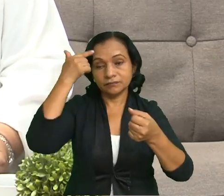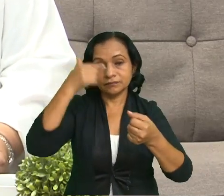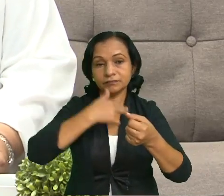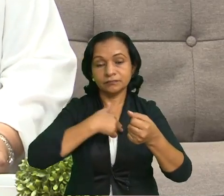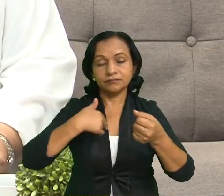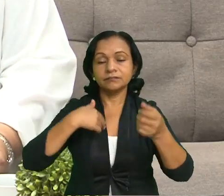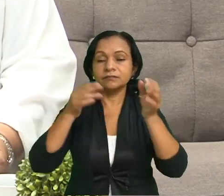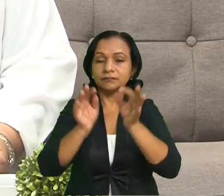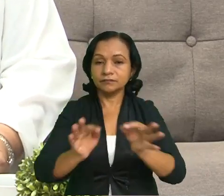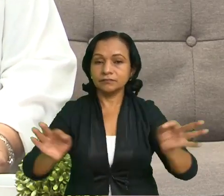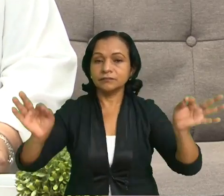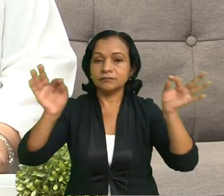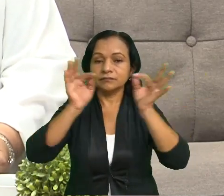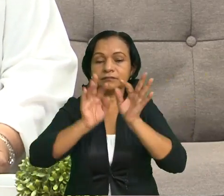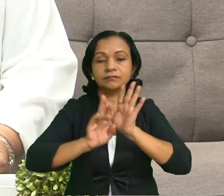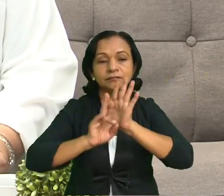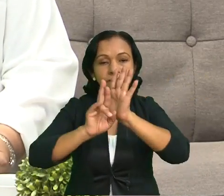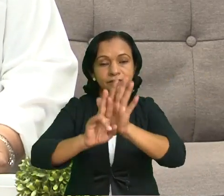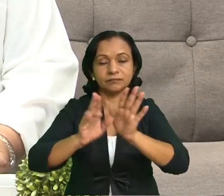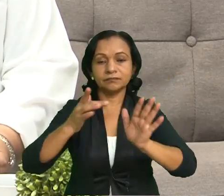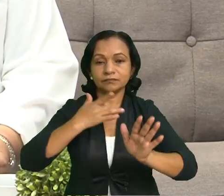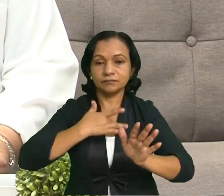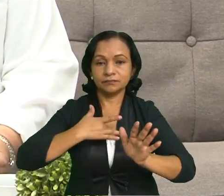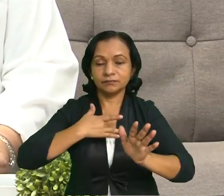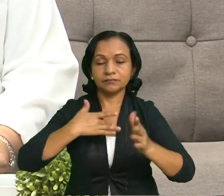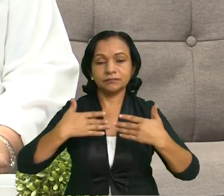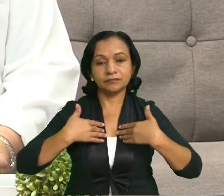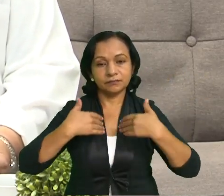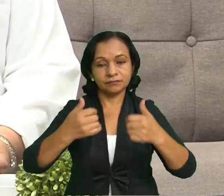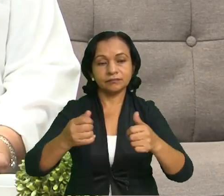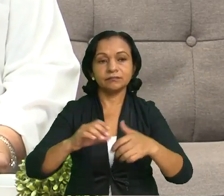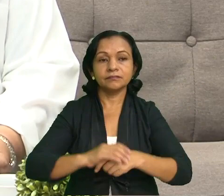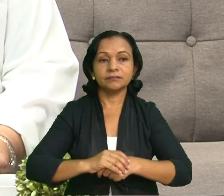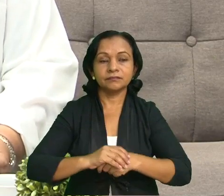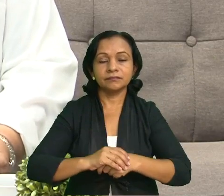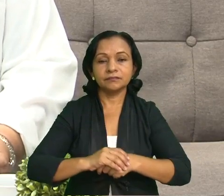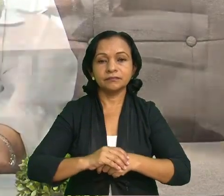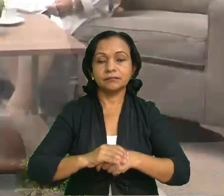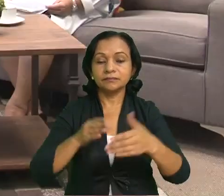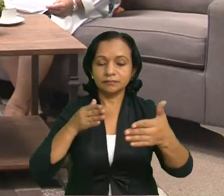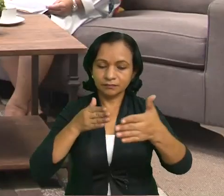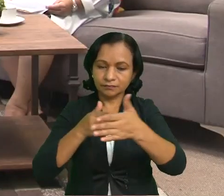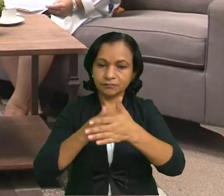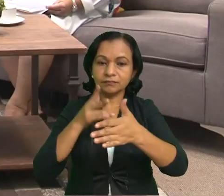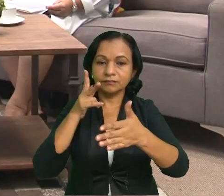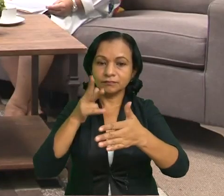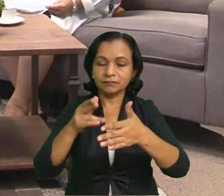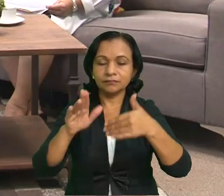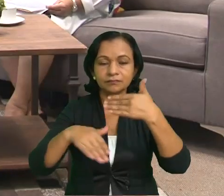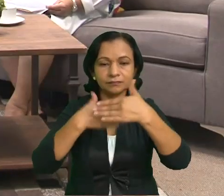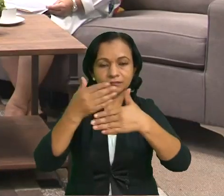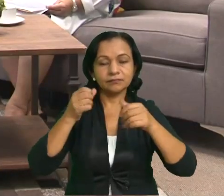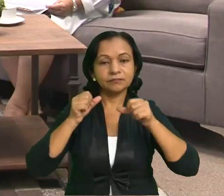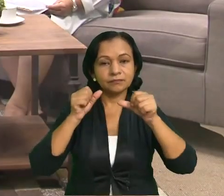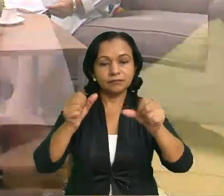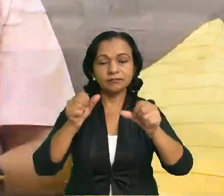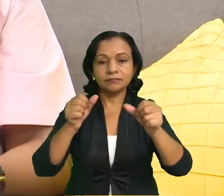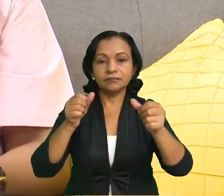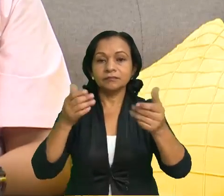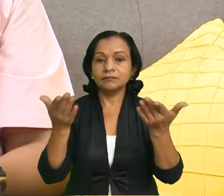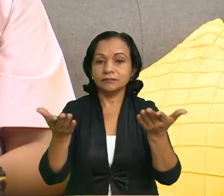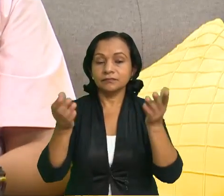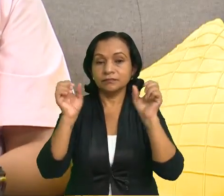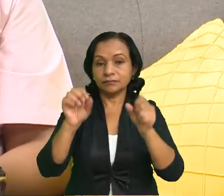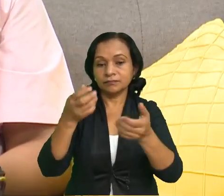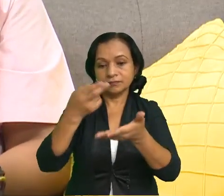clave para poder dar respuesta a las necesidades de salud de nuestra población claro que si compañía tenemos que hacer nuevamente una pausa pero al volver quisiera que a modo de conclusión